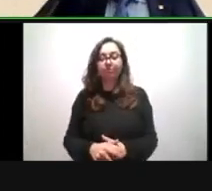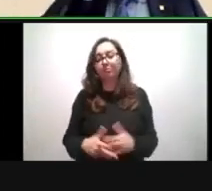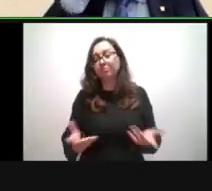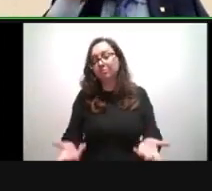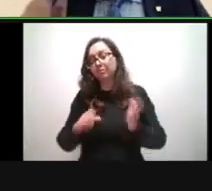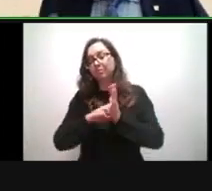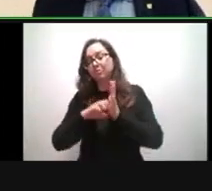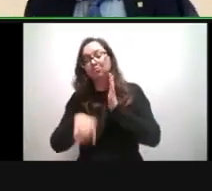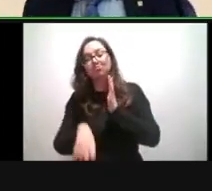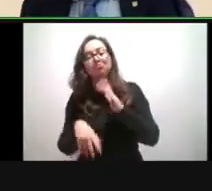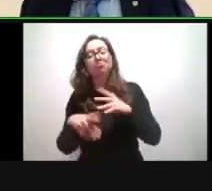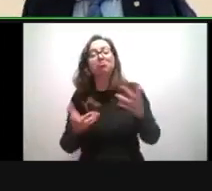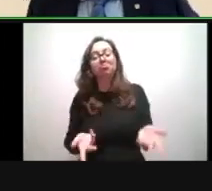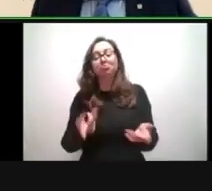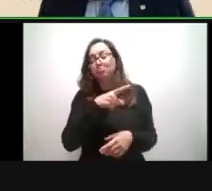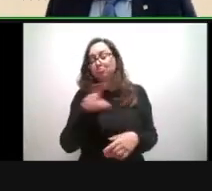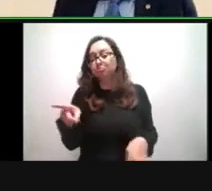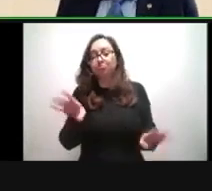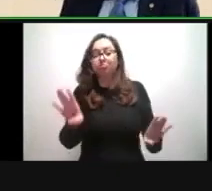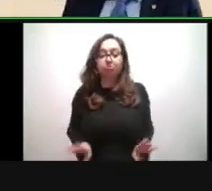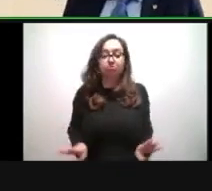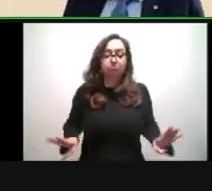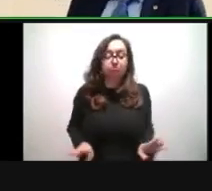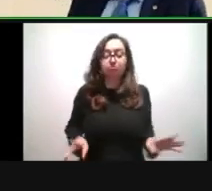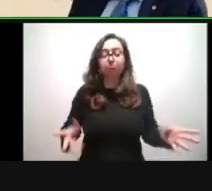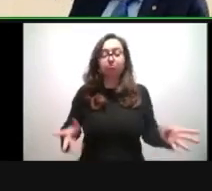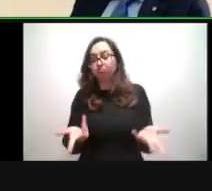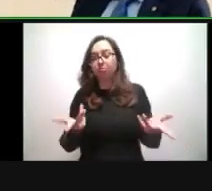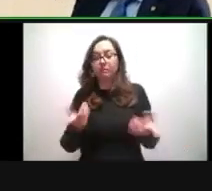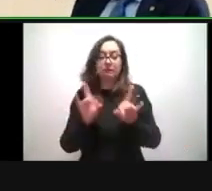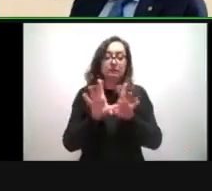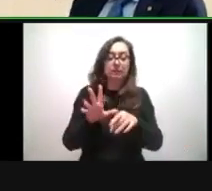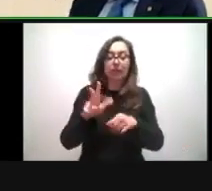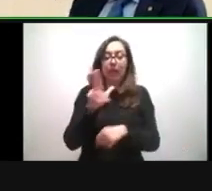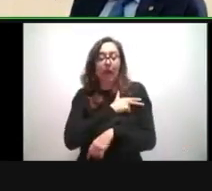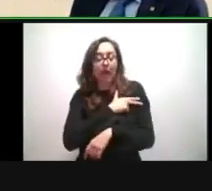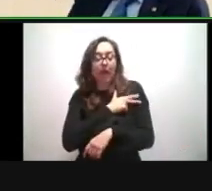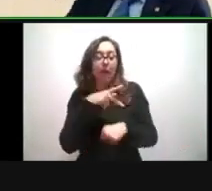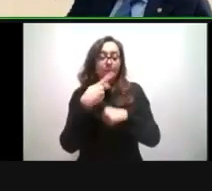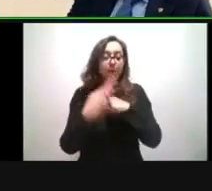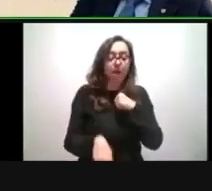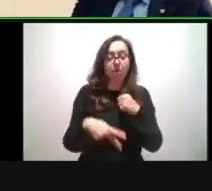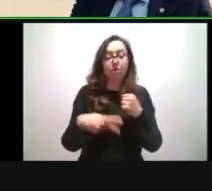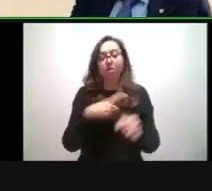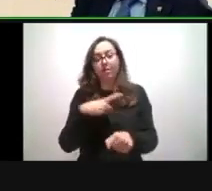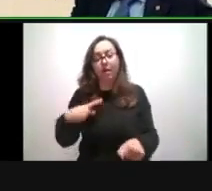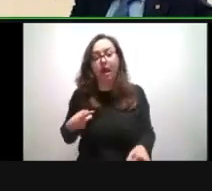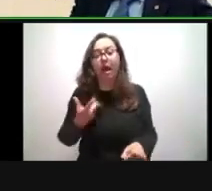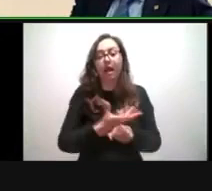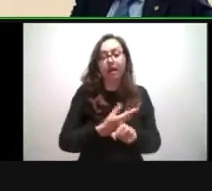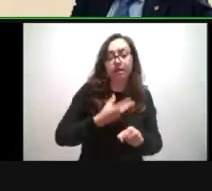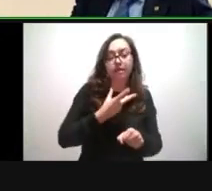su función como para permitirles lograr resultados estéticos. Gracias por su